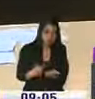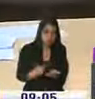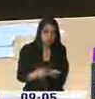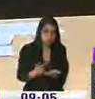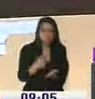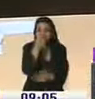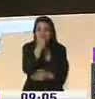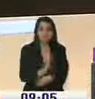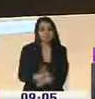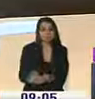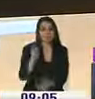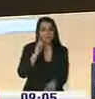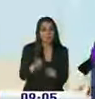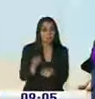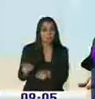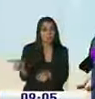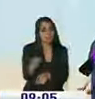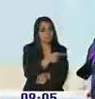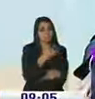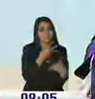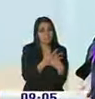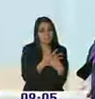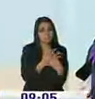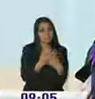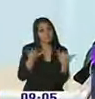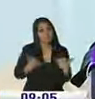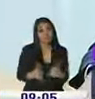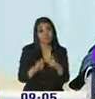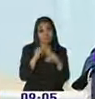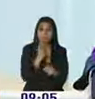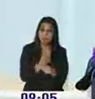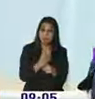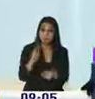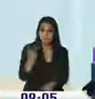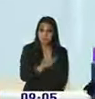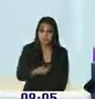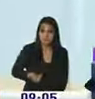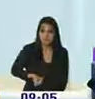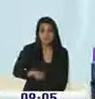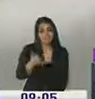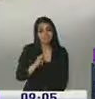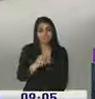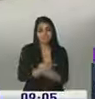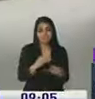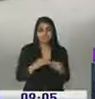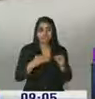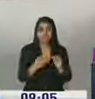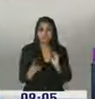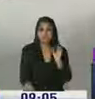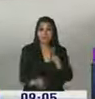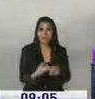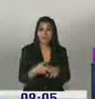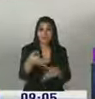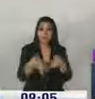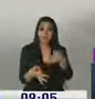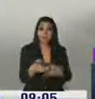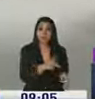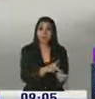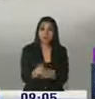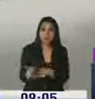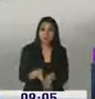jueces negaron el pedido. Como consecuencia, el vicepresidente continuará en prisión hasta la audiencia preparatoria